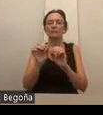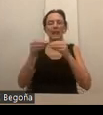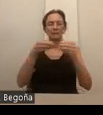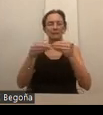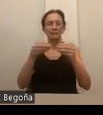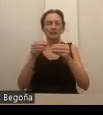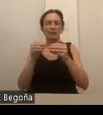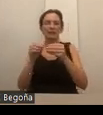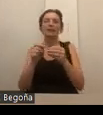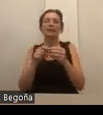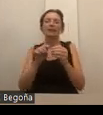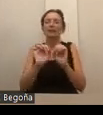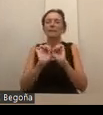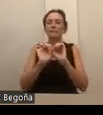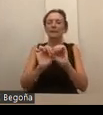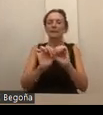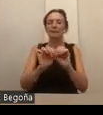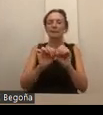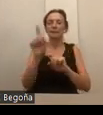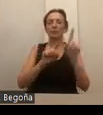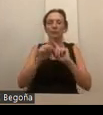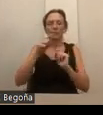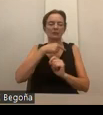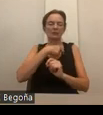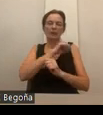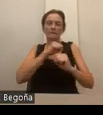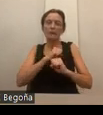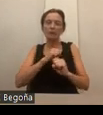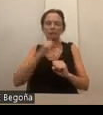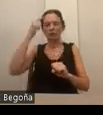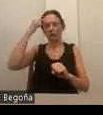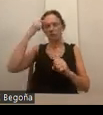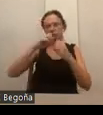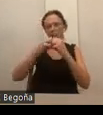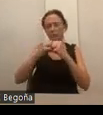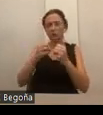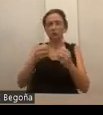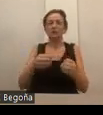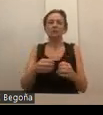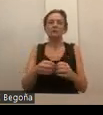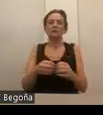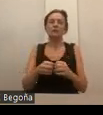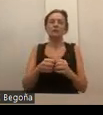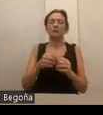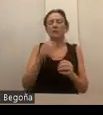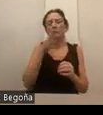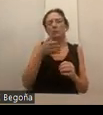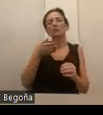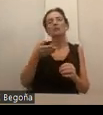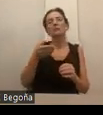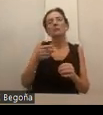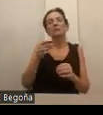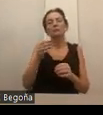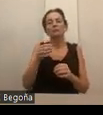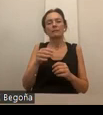riesgo cardiovascular, prevenimos el infarto, la trombosis, por ejemplo. Por lo tanto, siempre que hablemos de riesgo cardiovascular,